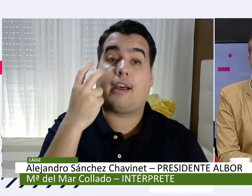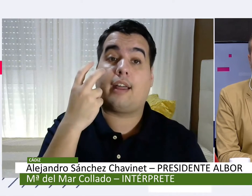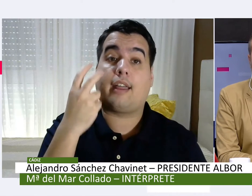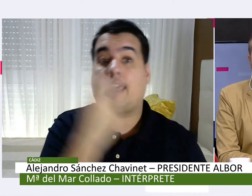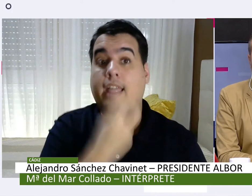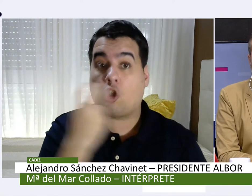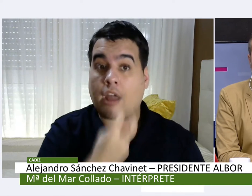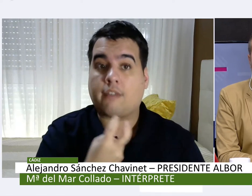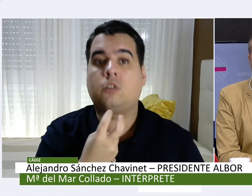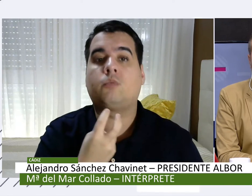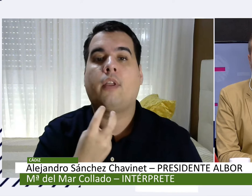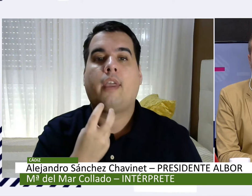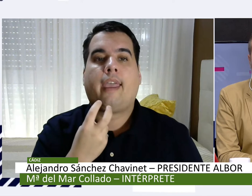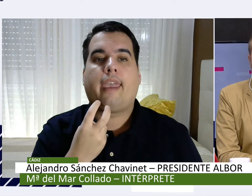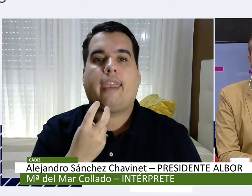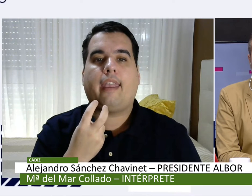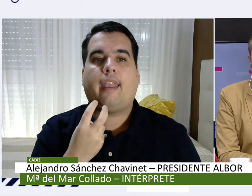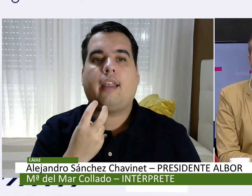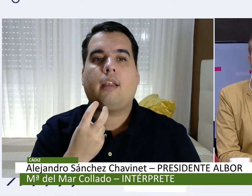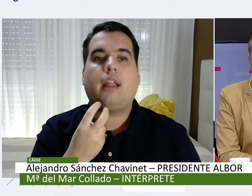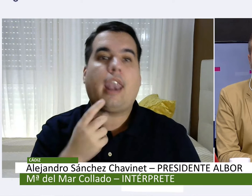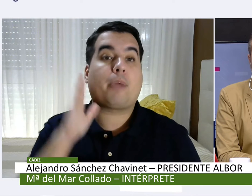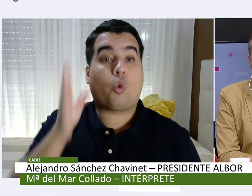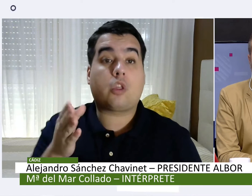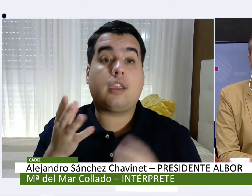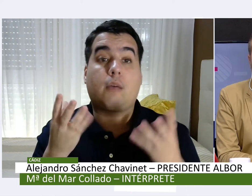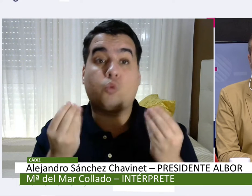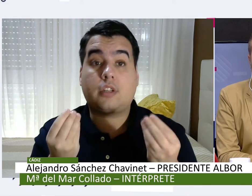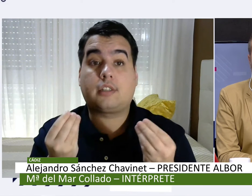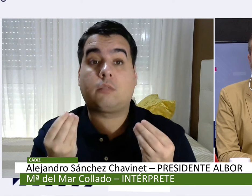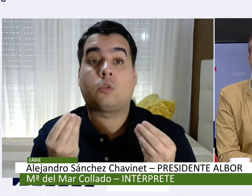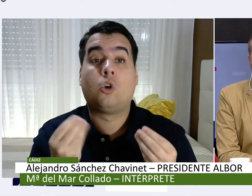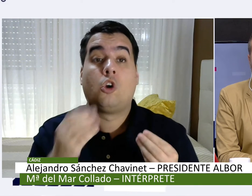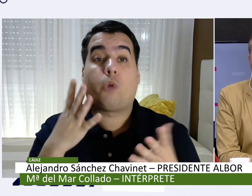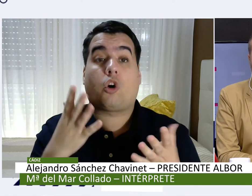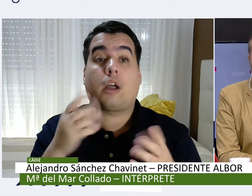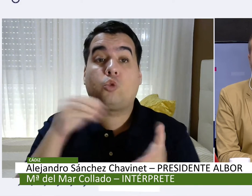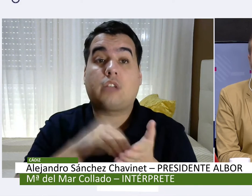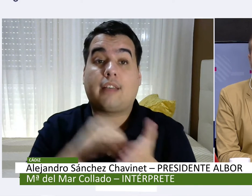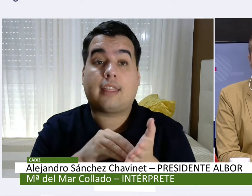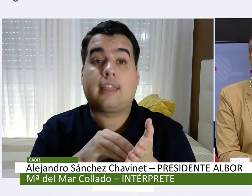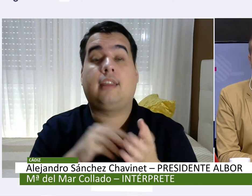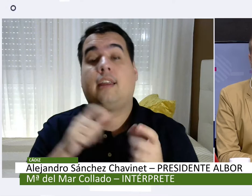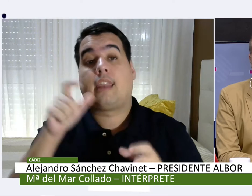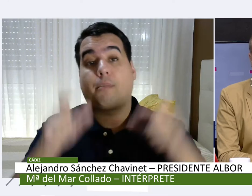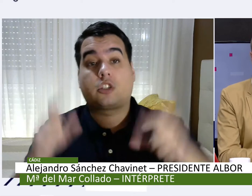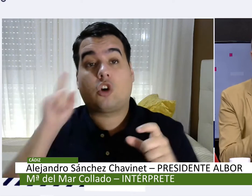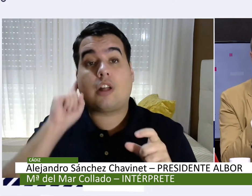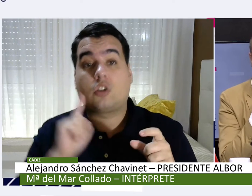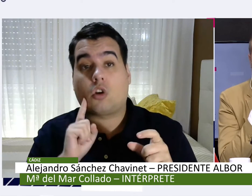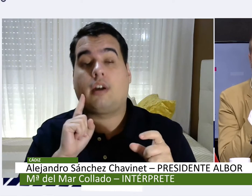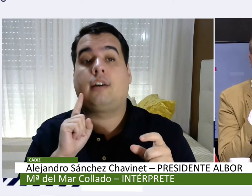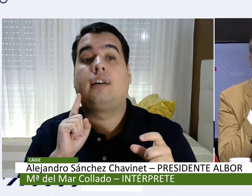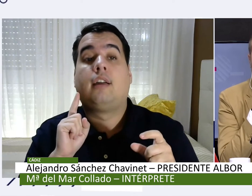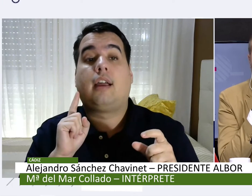se ven en un labio, me perjudica muchísimo porque muchas veces la